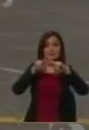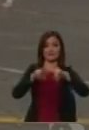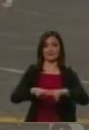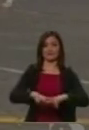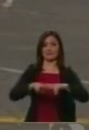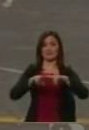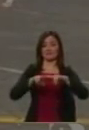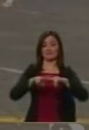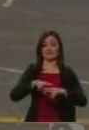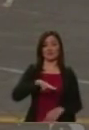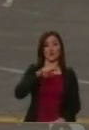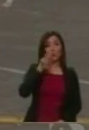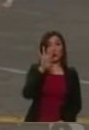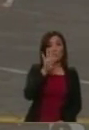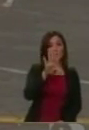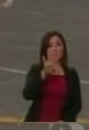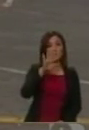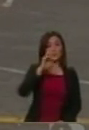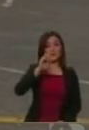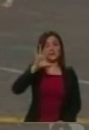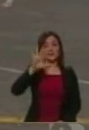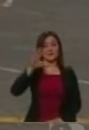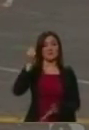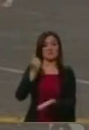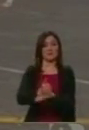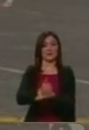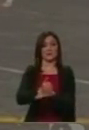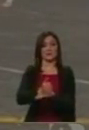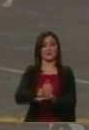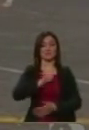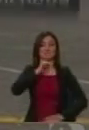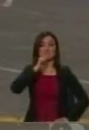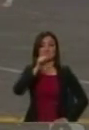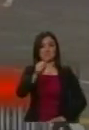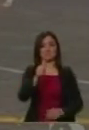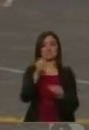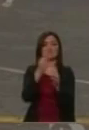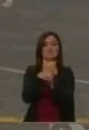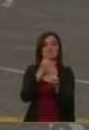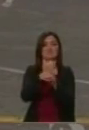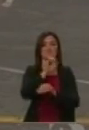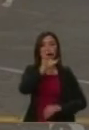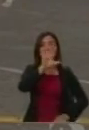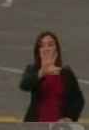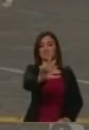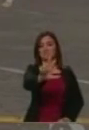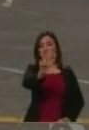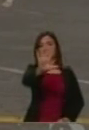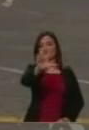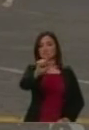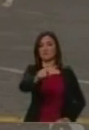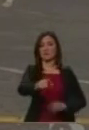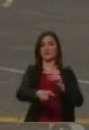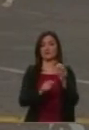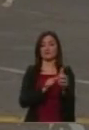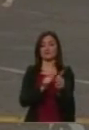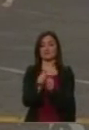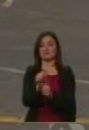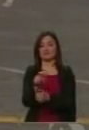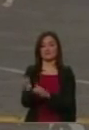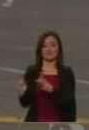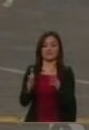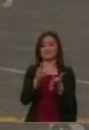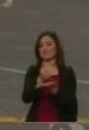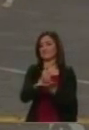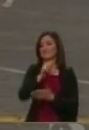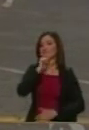revisados y tan solo 405 matriculados. Es decir, que aproximadamente 35.000 vehículos no han pasado este